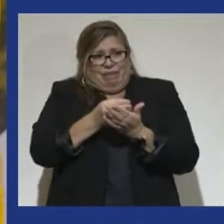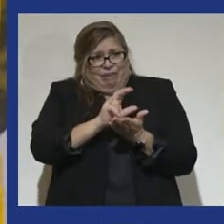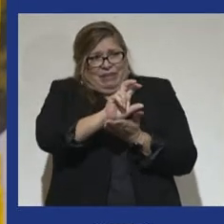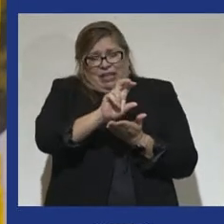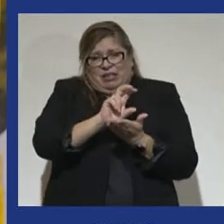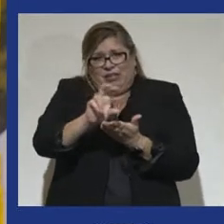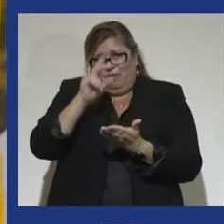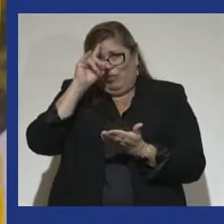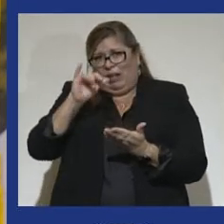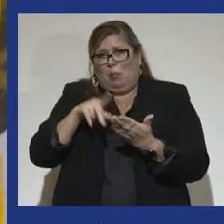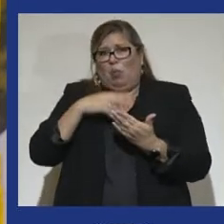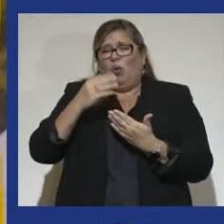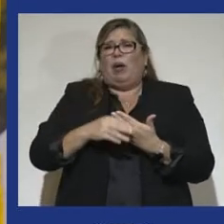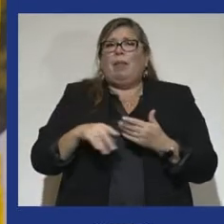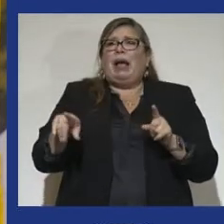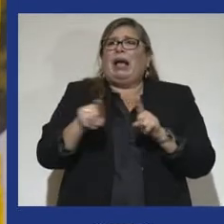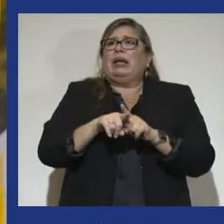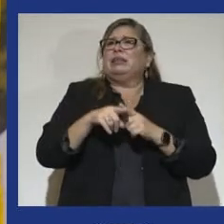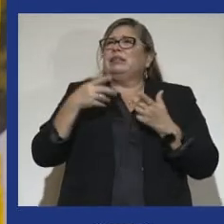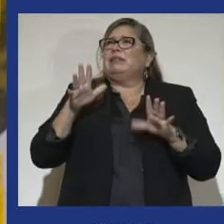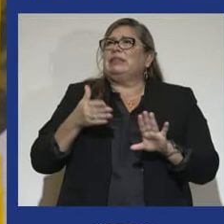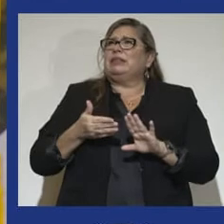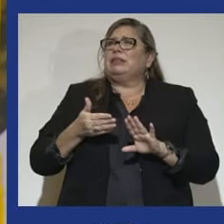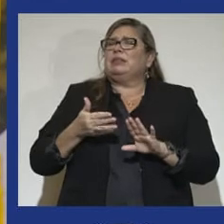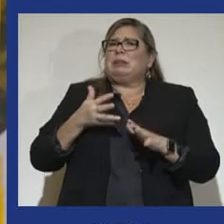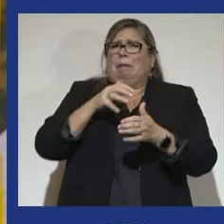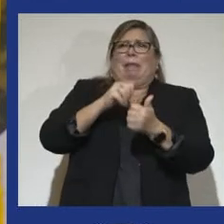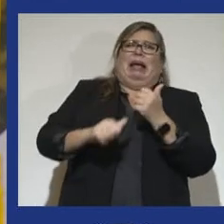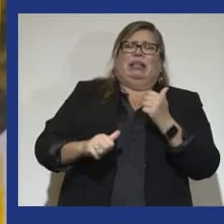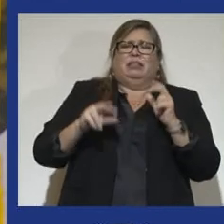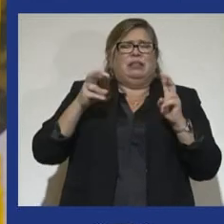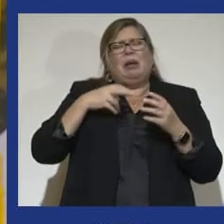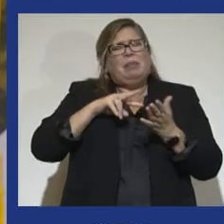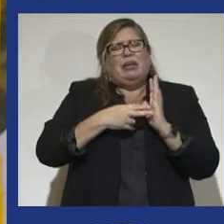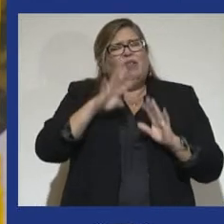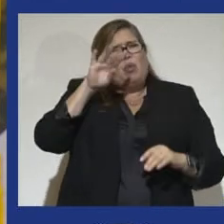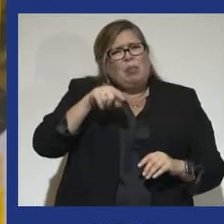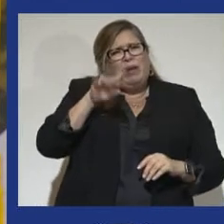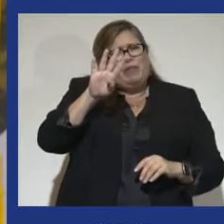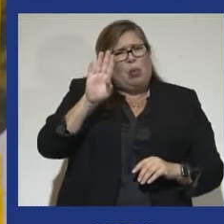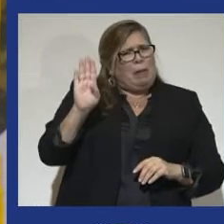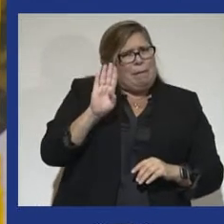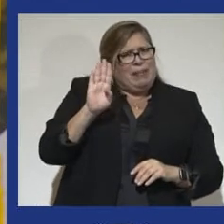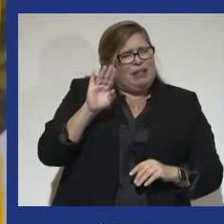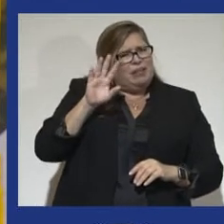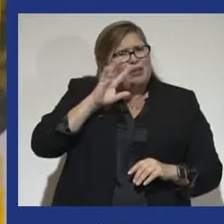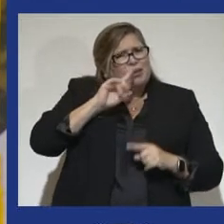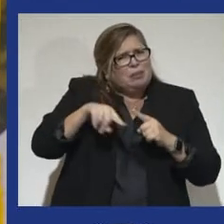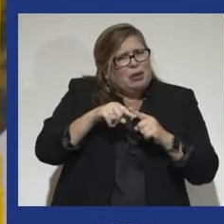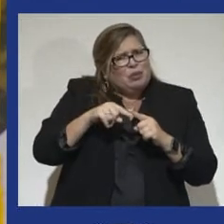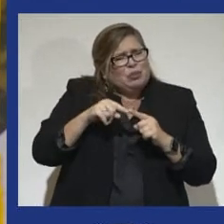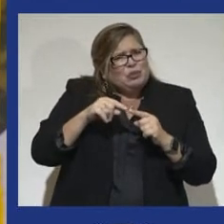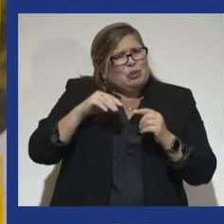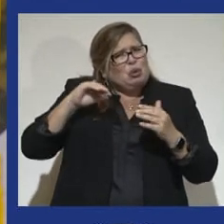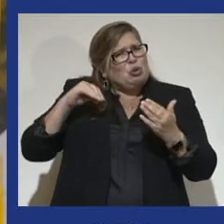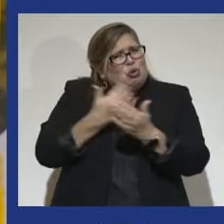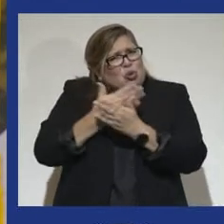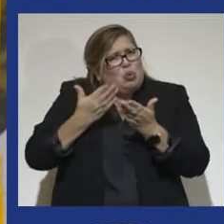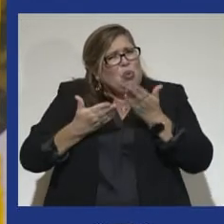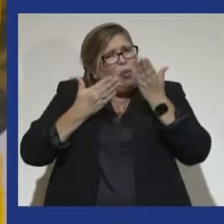fondos ya pasó eso entonces esos 4.4 mil millones